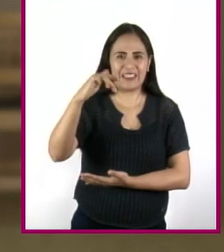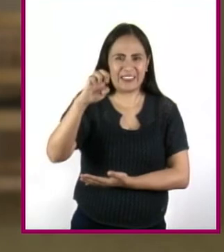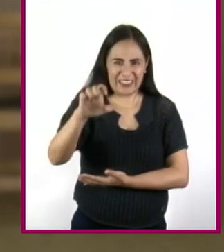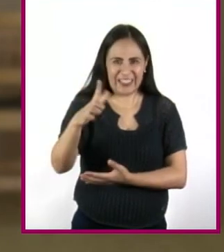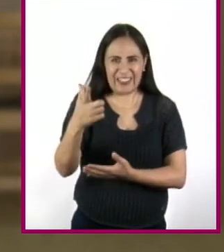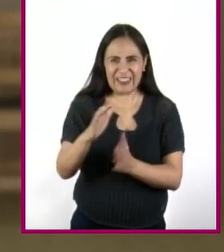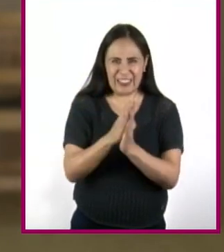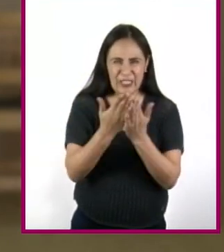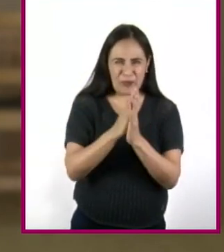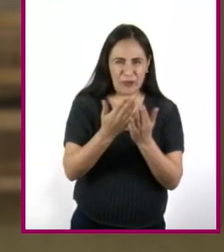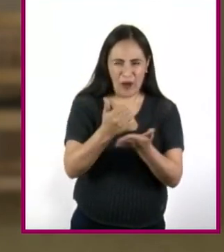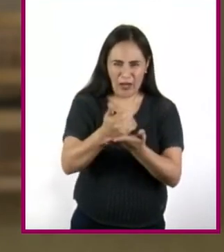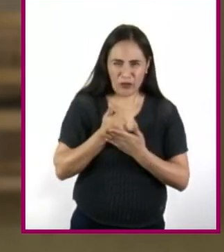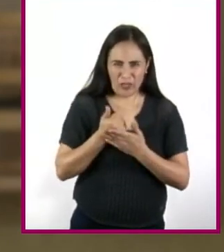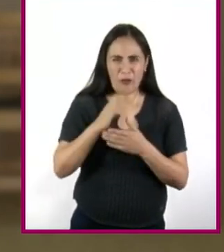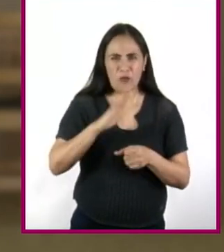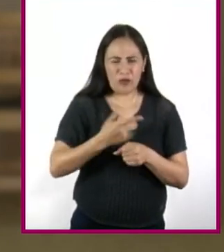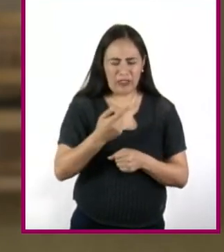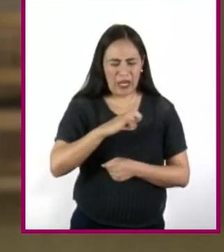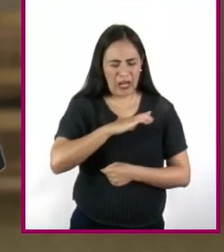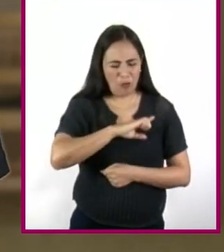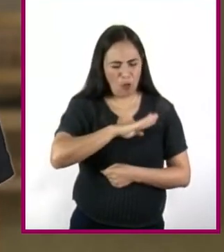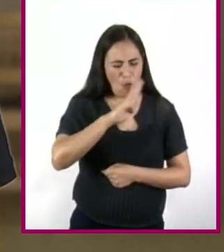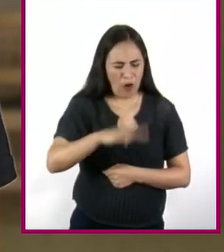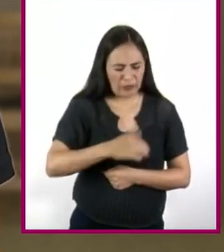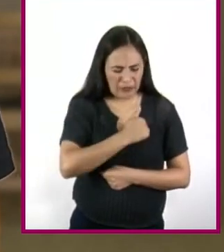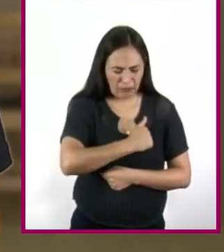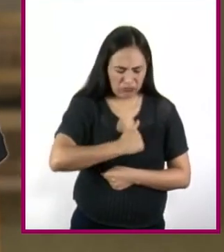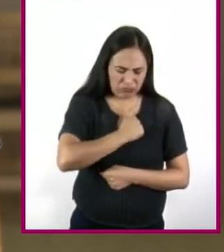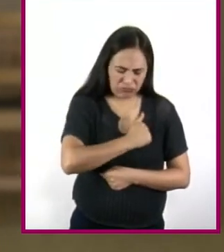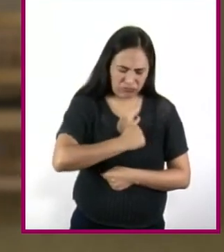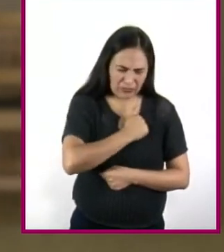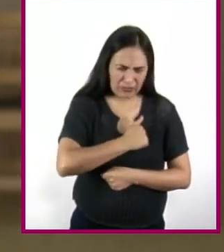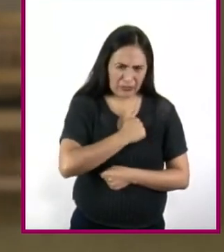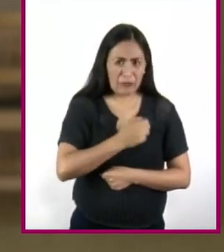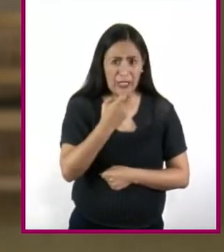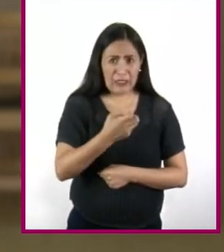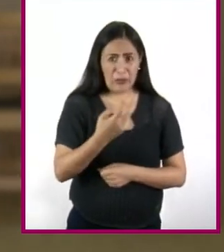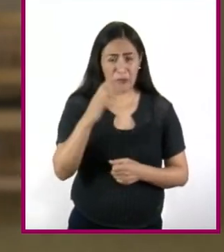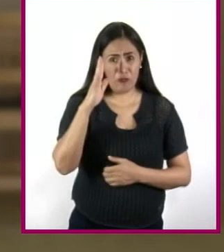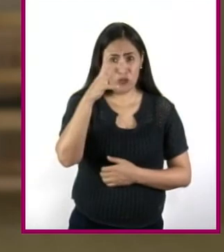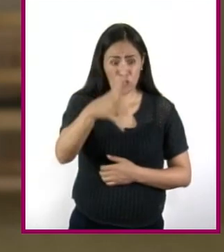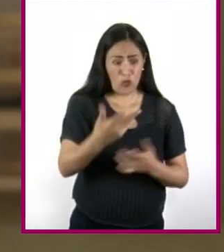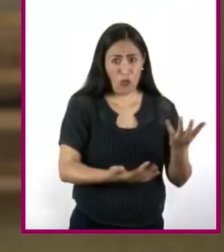lamentamos una muerte sin que eso quiera decir que pensemos que la persona se va a ir al infierno.